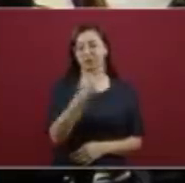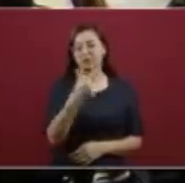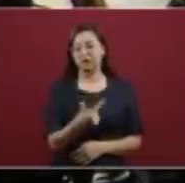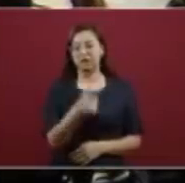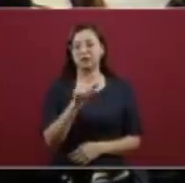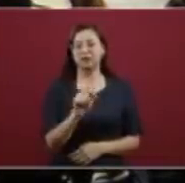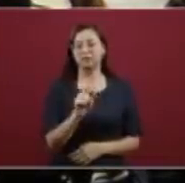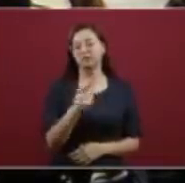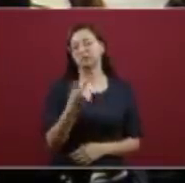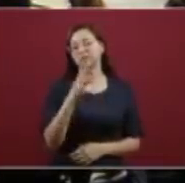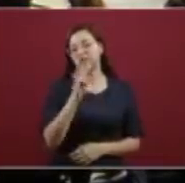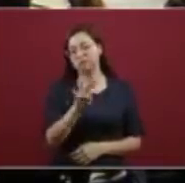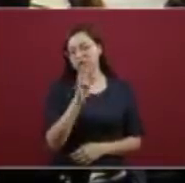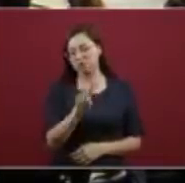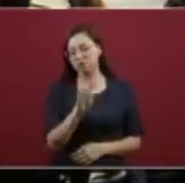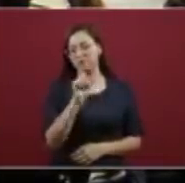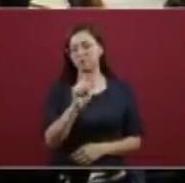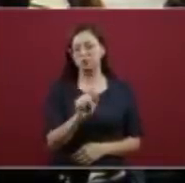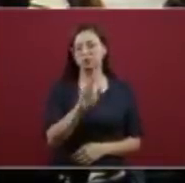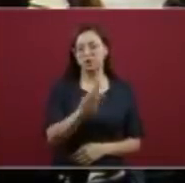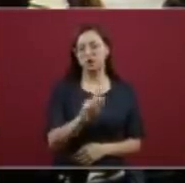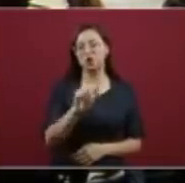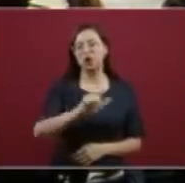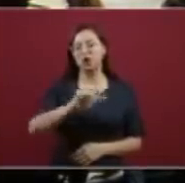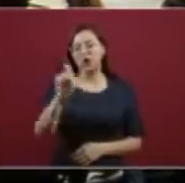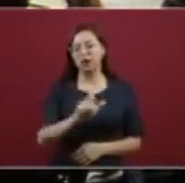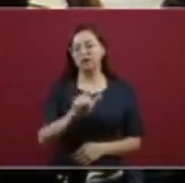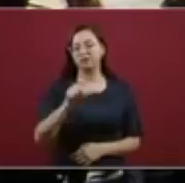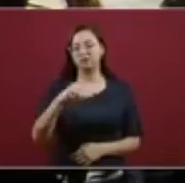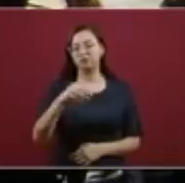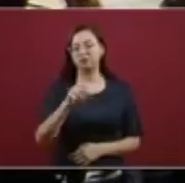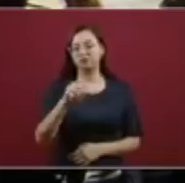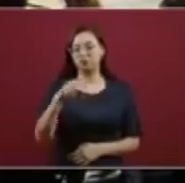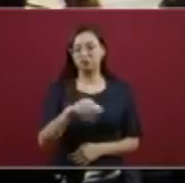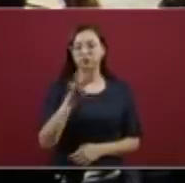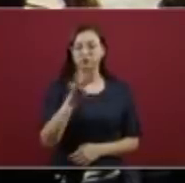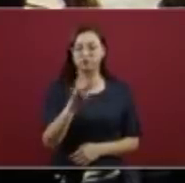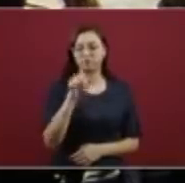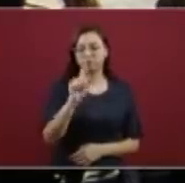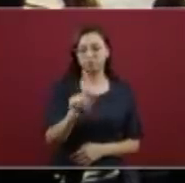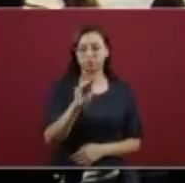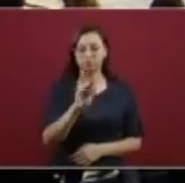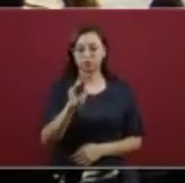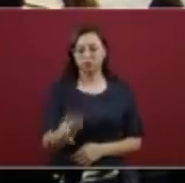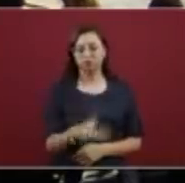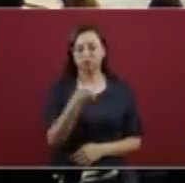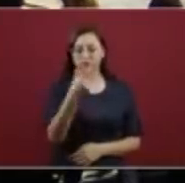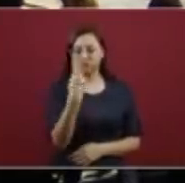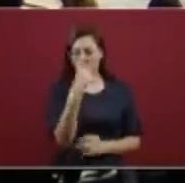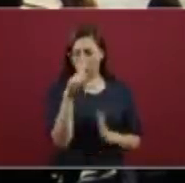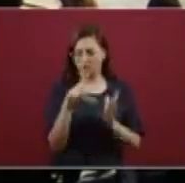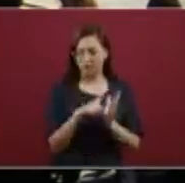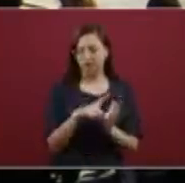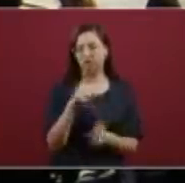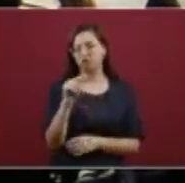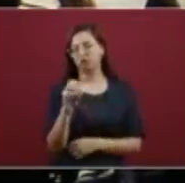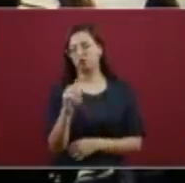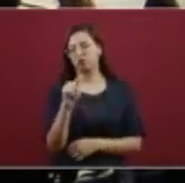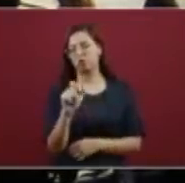Gas 19.89, ExxonMobil a 19.87 pesos el litro,